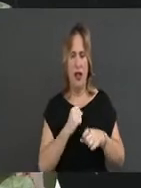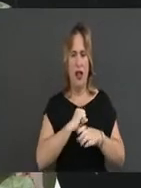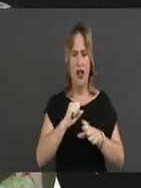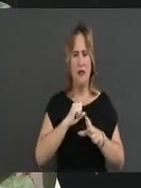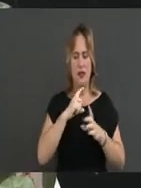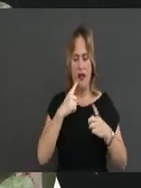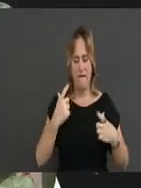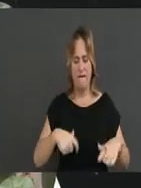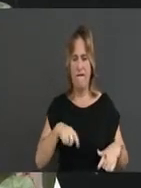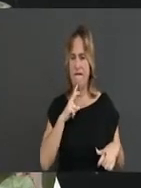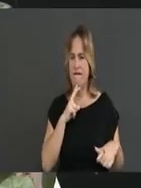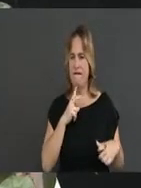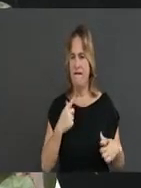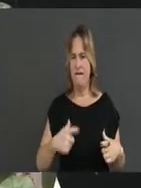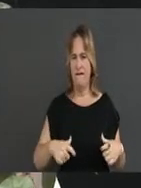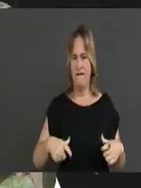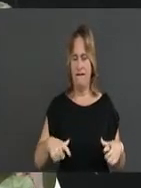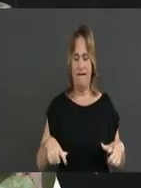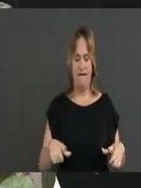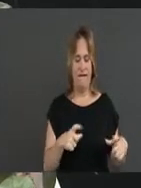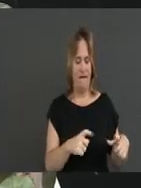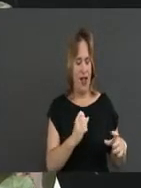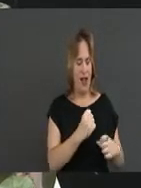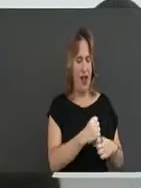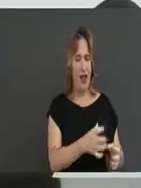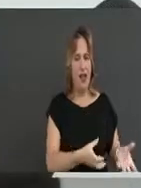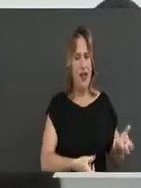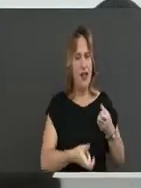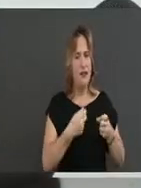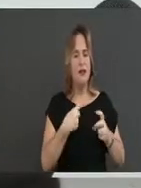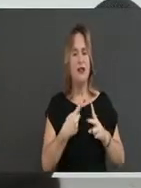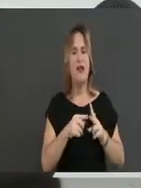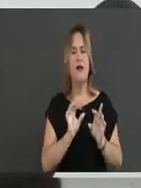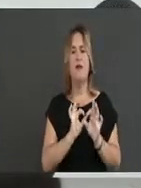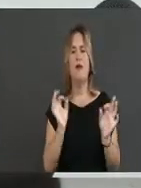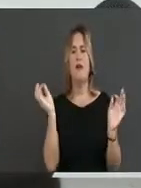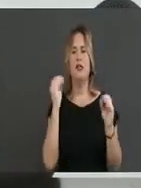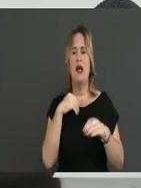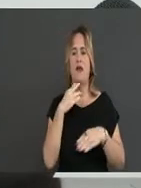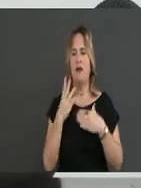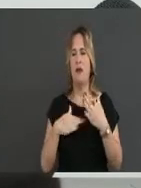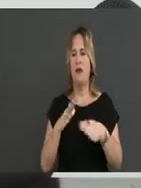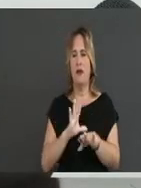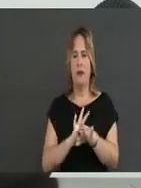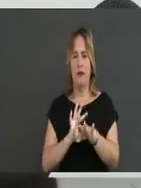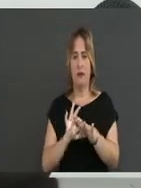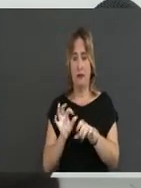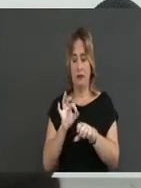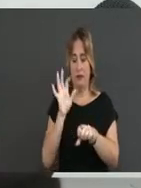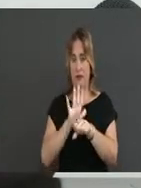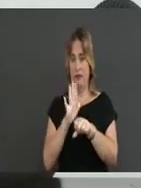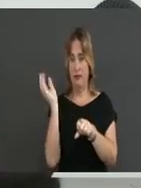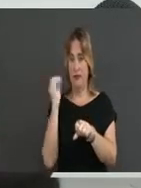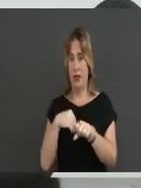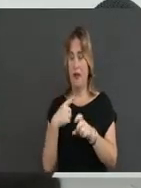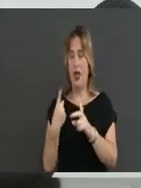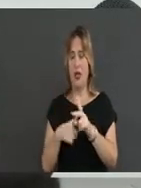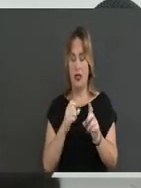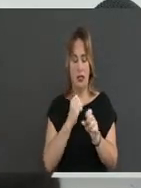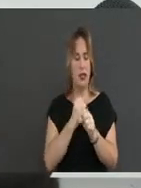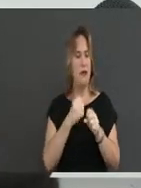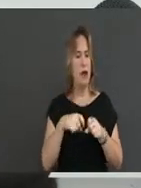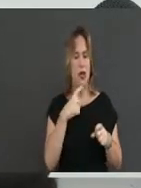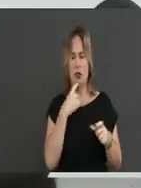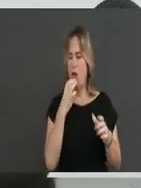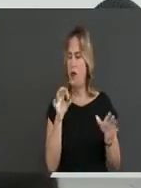fosas, atendiendo todo el programa que tenemos de higiénico y epidemiológico con la situación del dengue, que también estamos trabajando